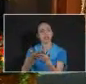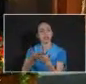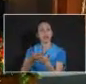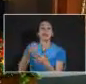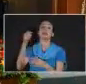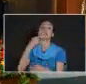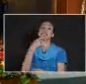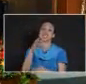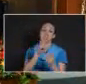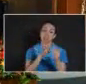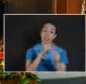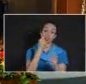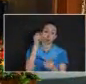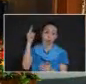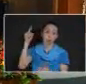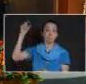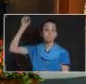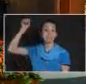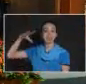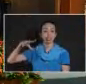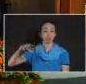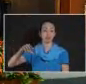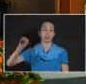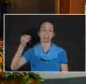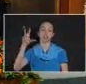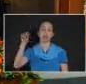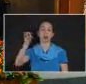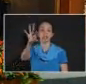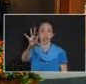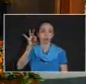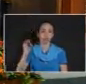Bienaventurado, dijo el Señor, el que no haya tropiezo en mí.